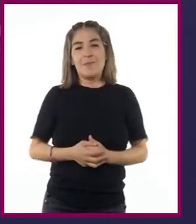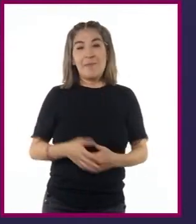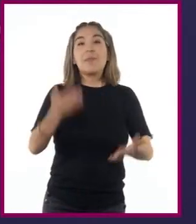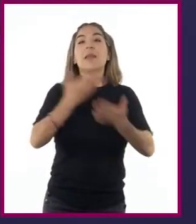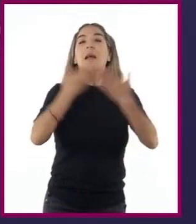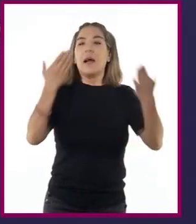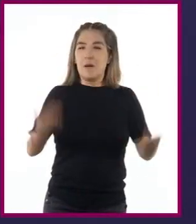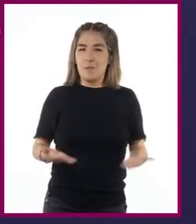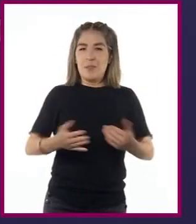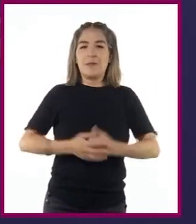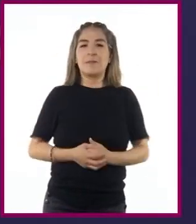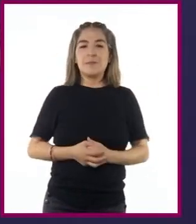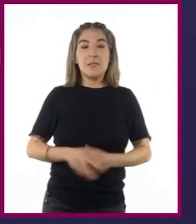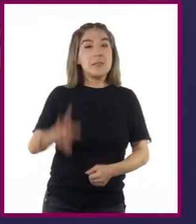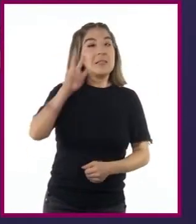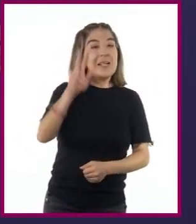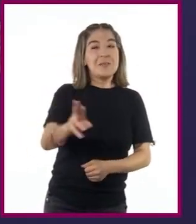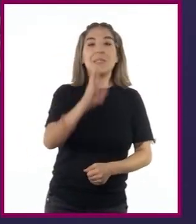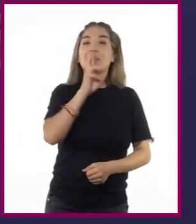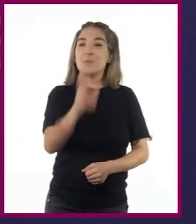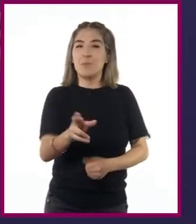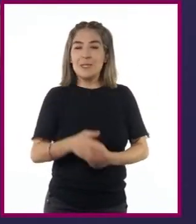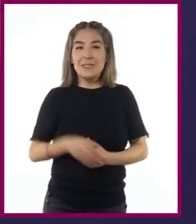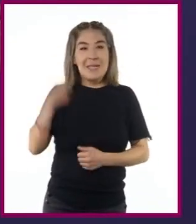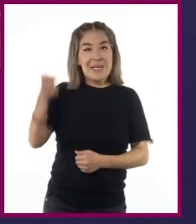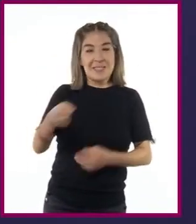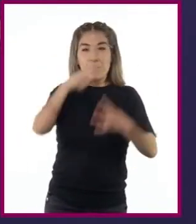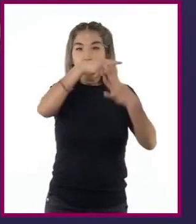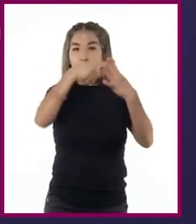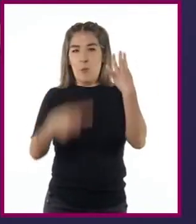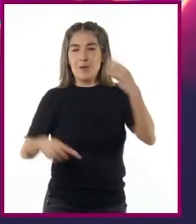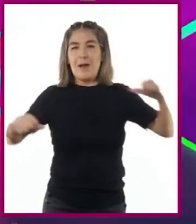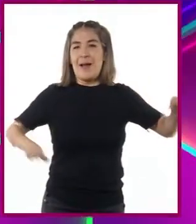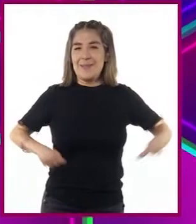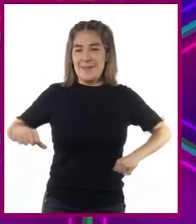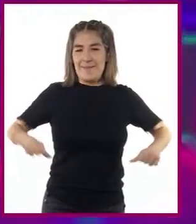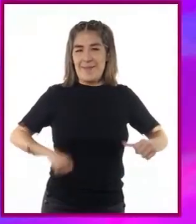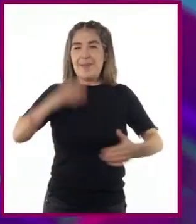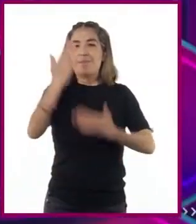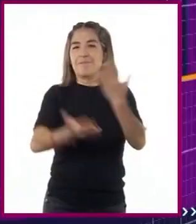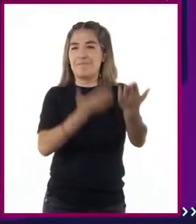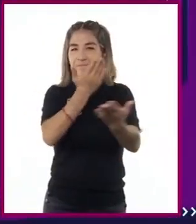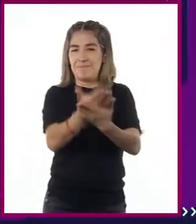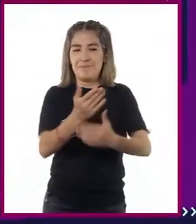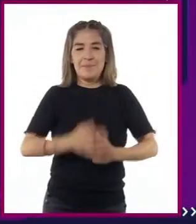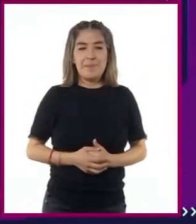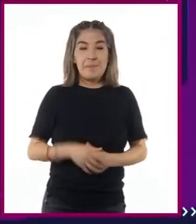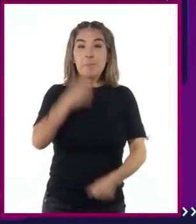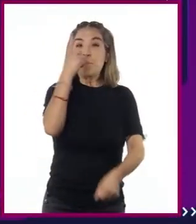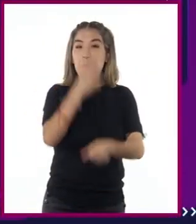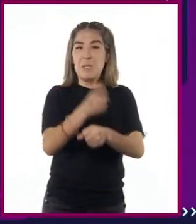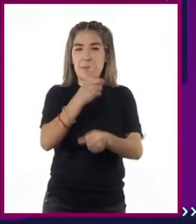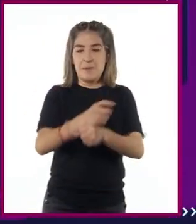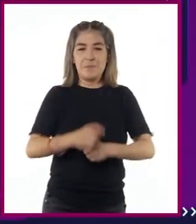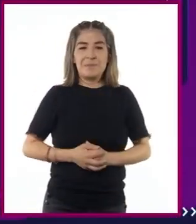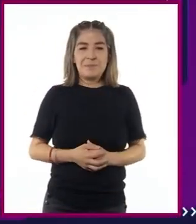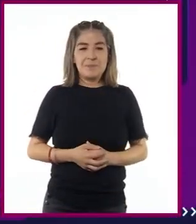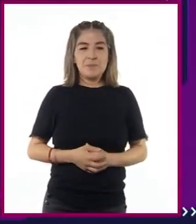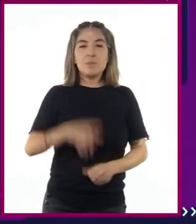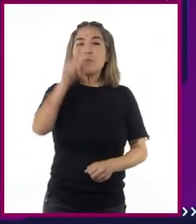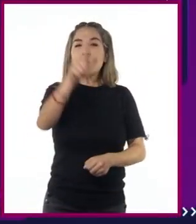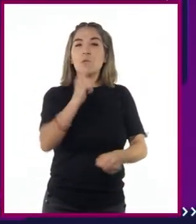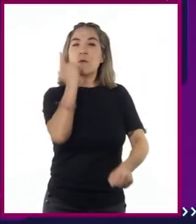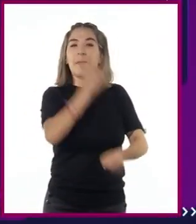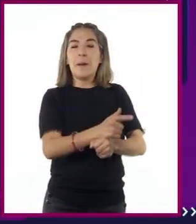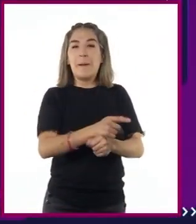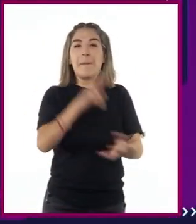Ahora veamos las respuestas de los 4 retos planteados. Reto 1. Determine el